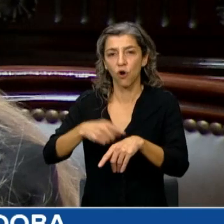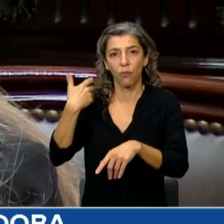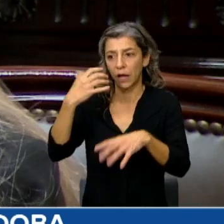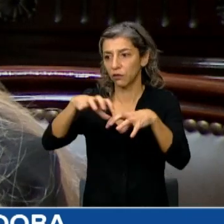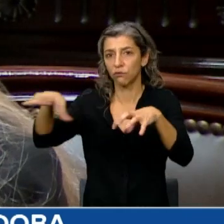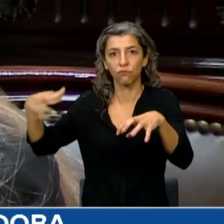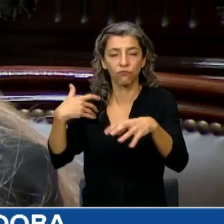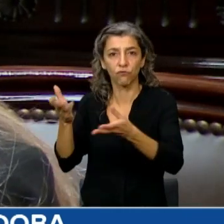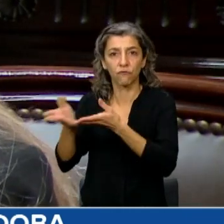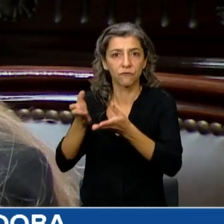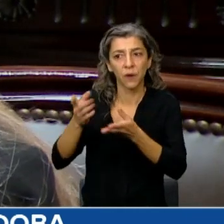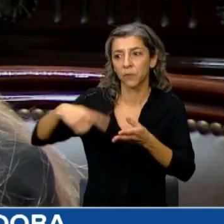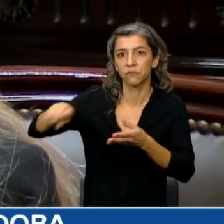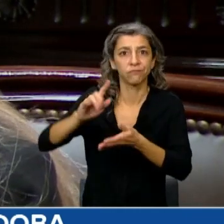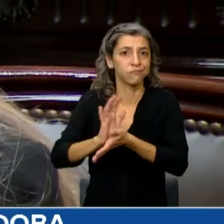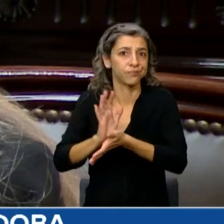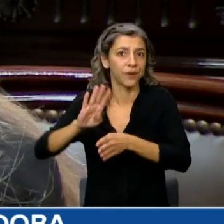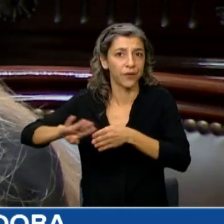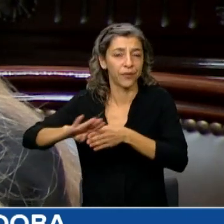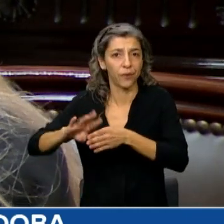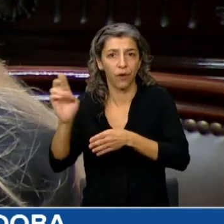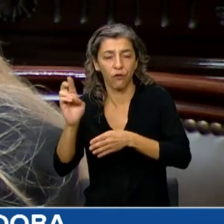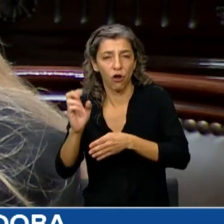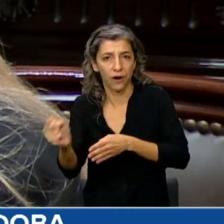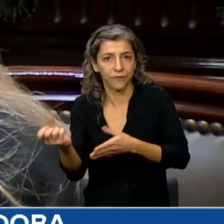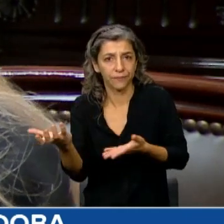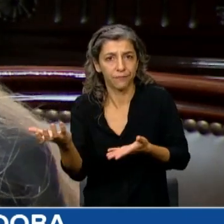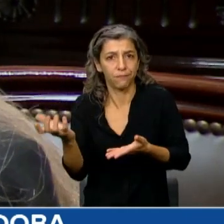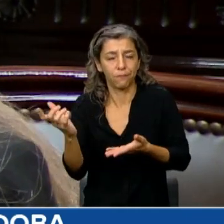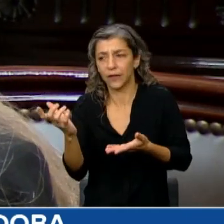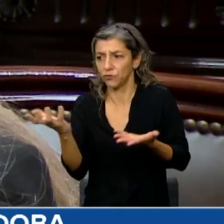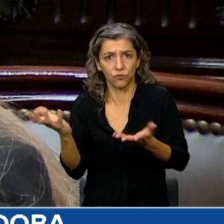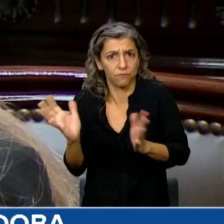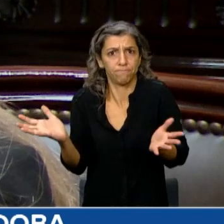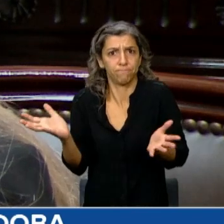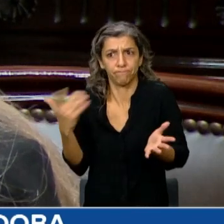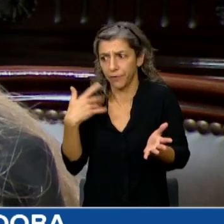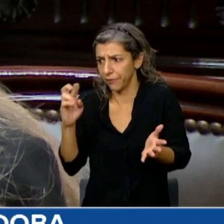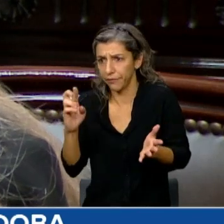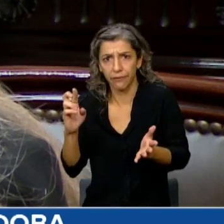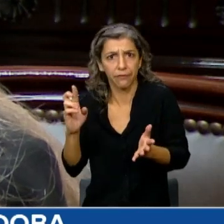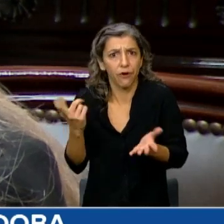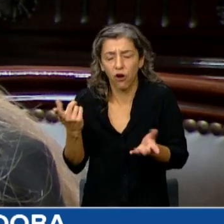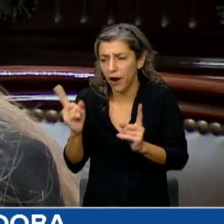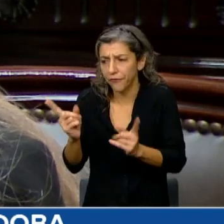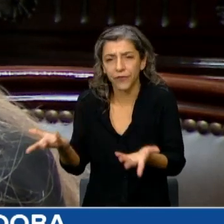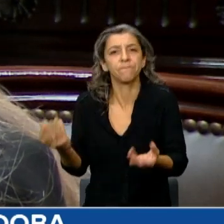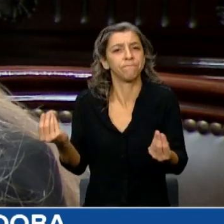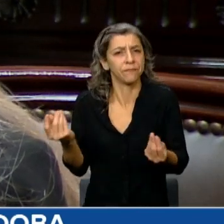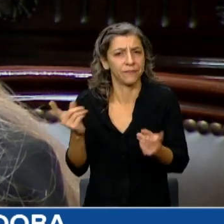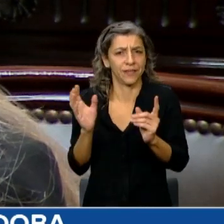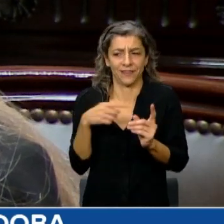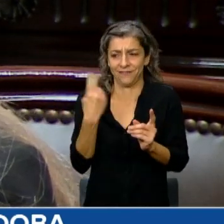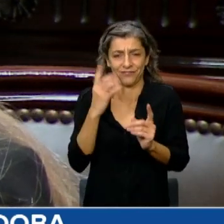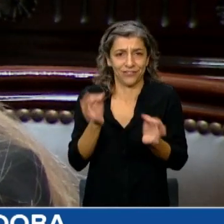servicios siguen debiendo en dólares. Y lo que eso, sabemos todos los argentinos, que implica una variación en el tipo de